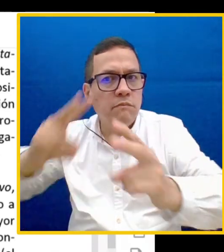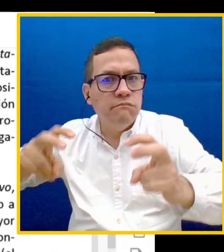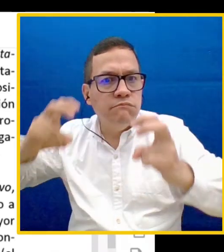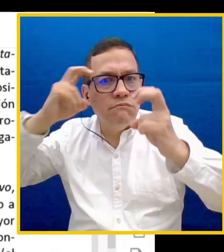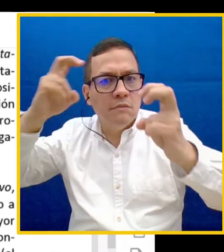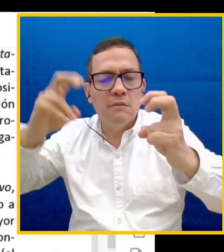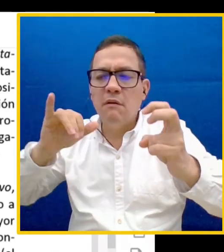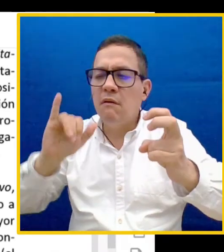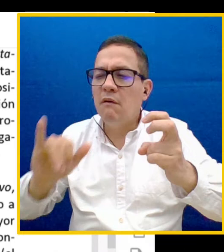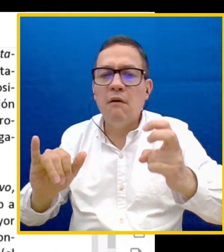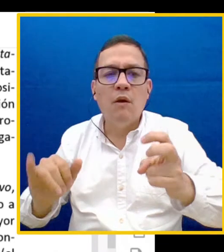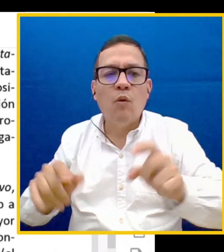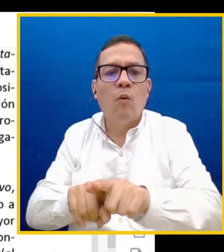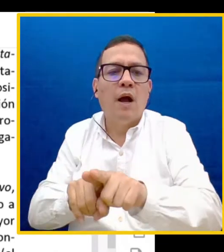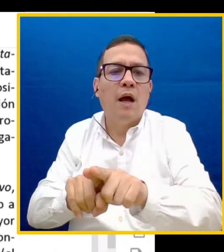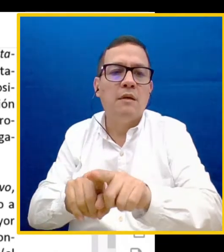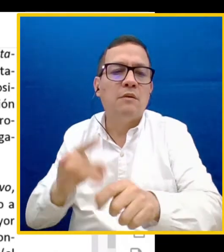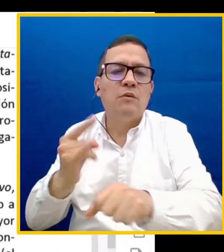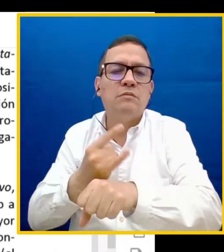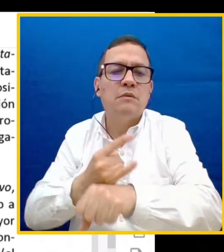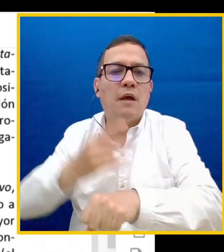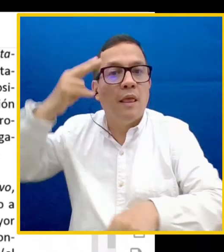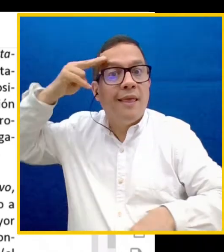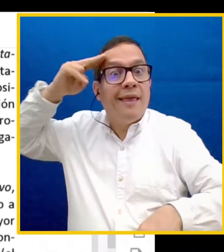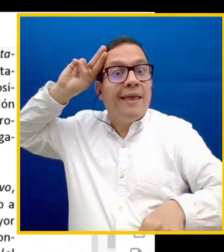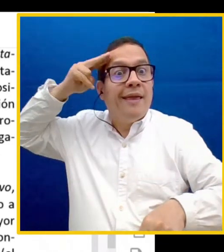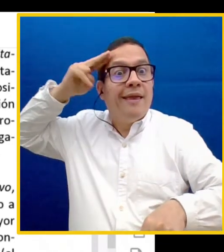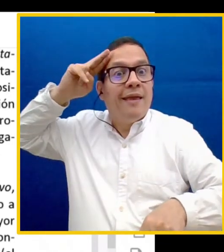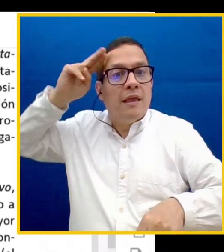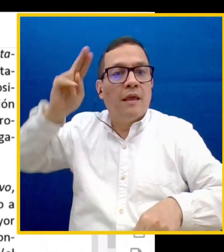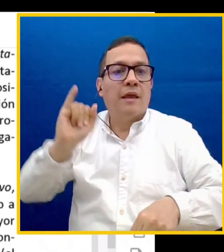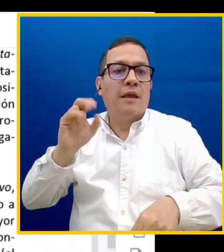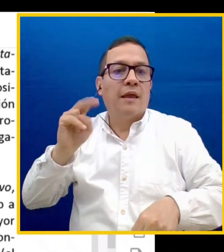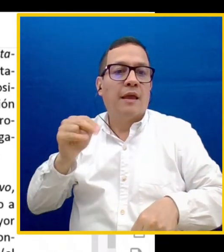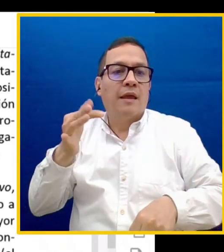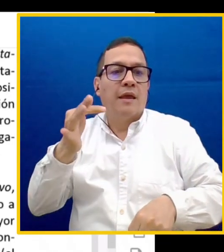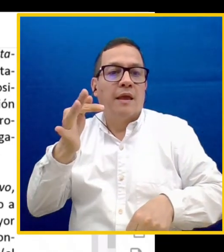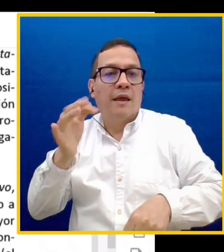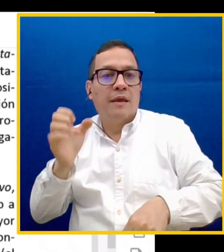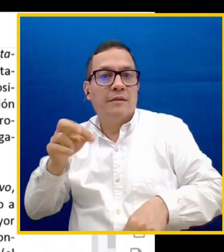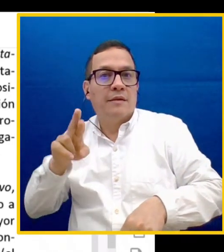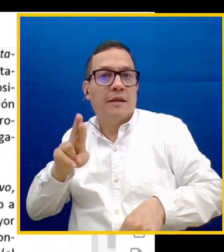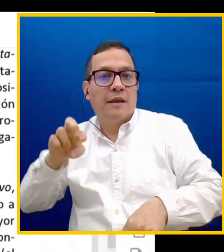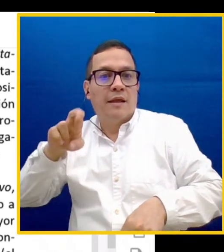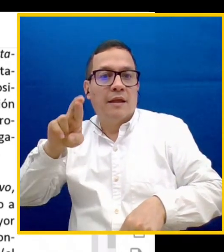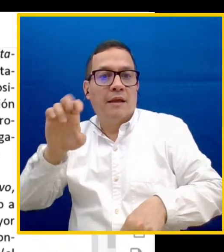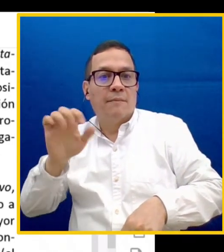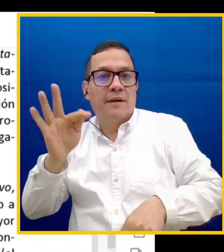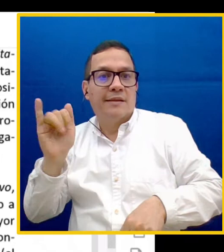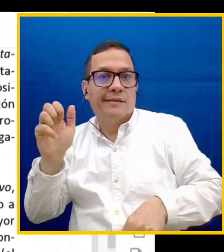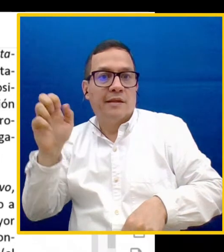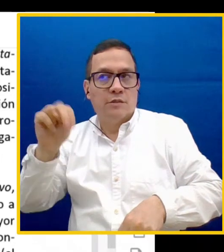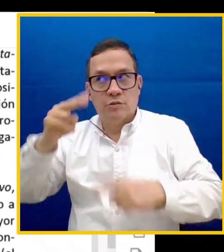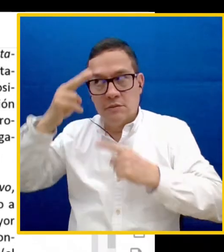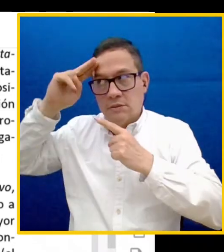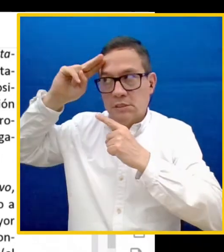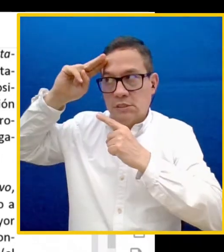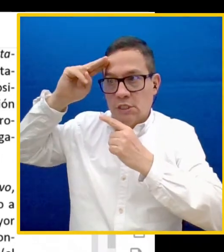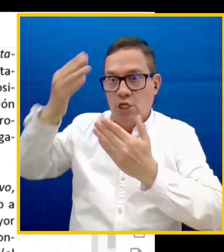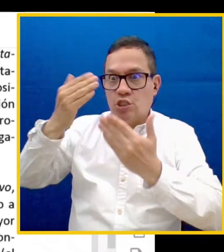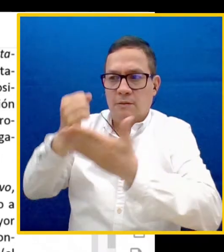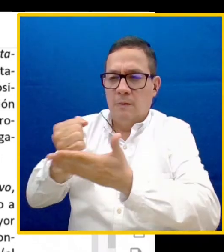la interpretación, ya que piensan que es a partir de una acción interpretativa que podemos hallar